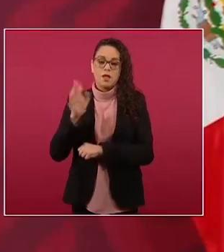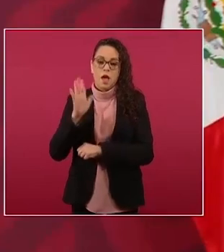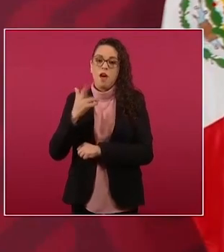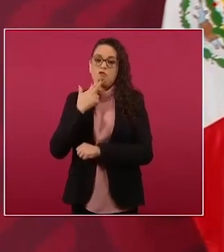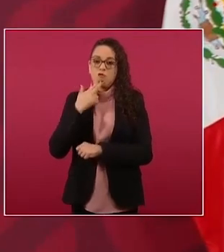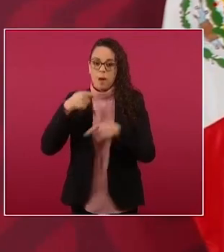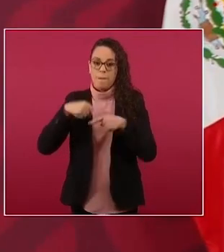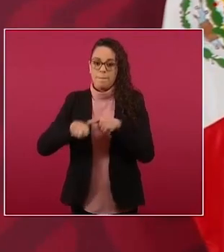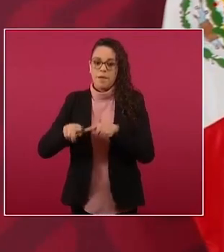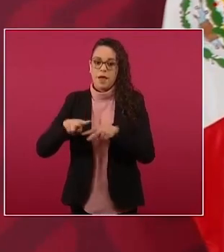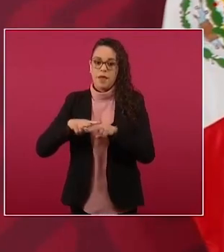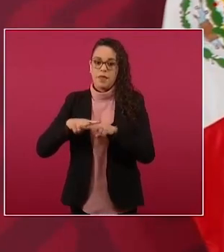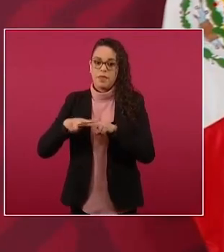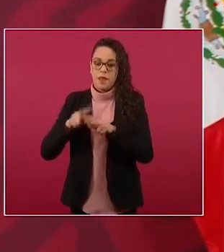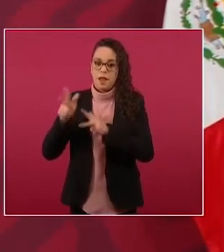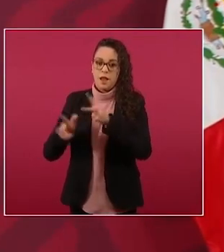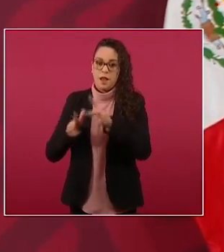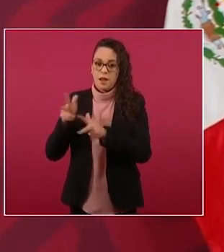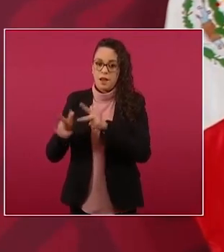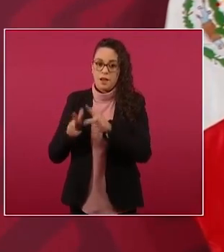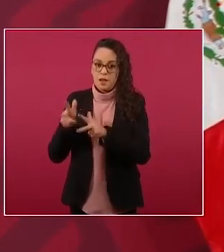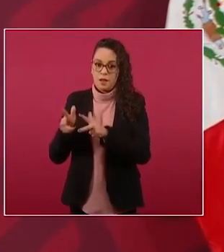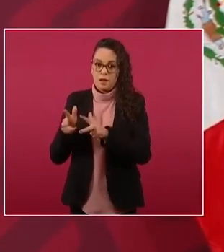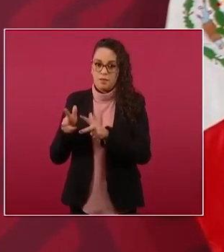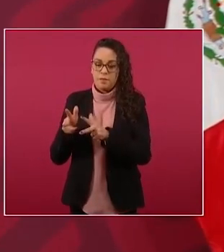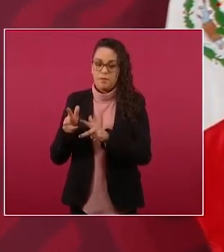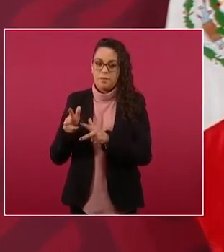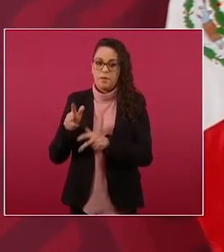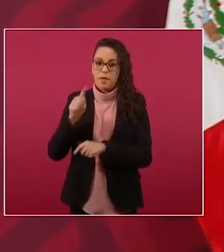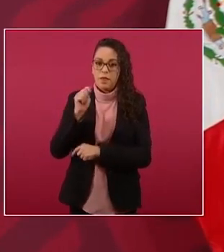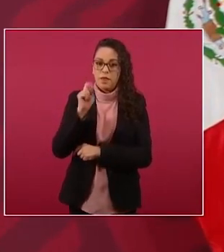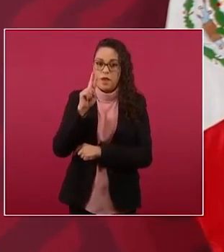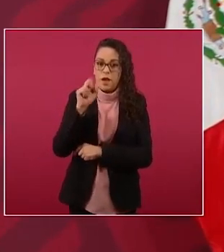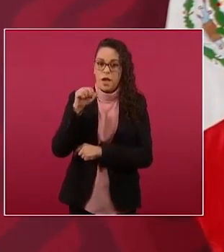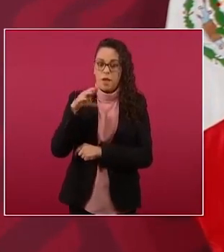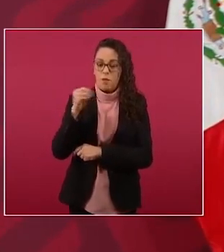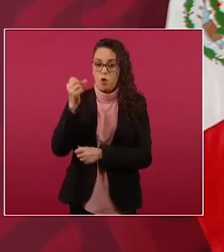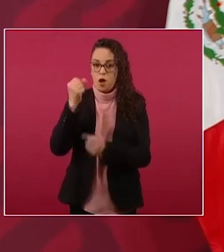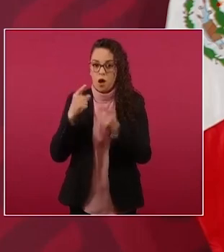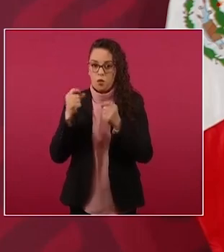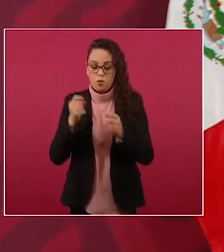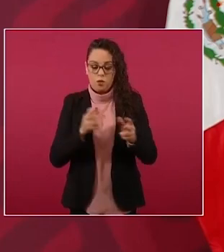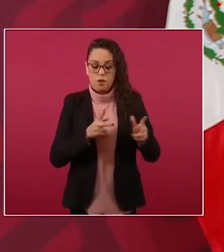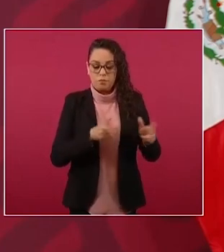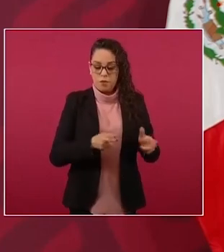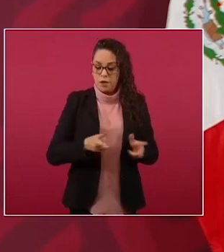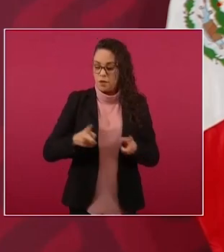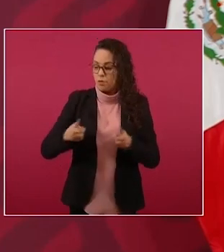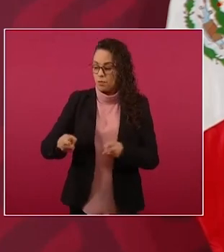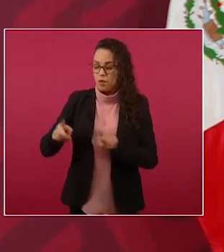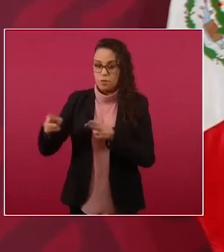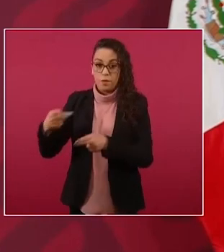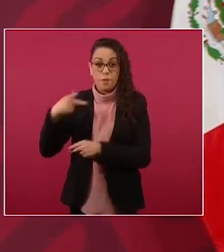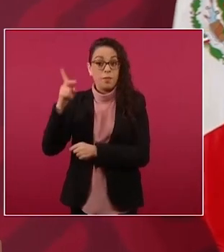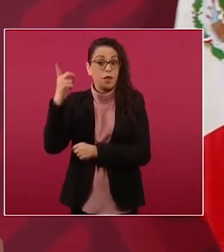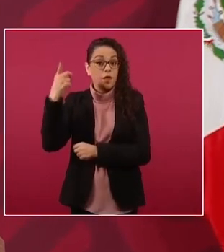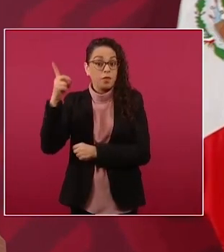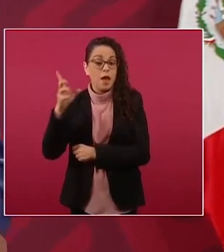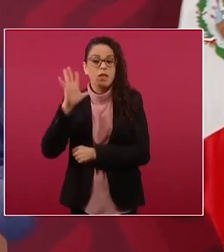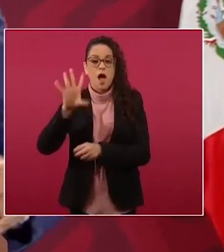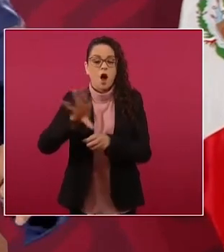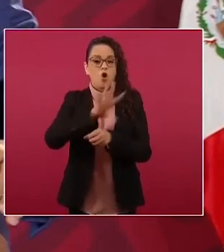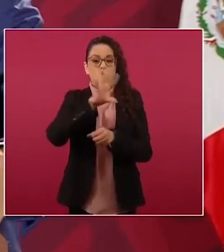funcionando en algunos tramos, pero en diciembre ya vamos a hacer el recorrido completo,